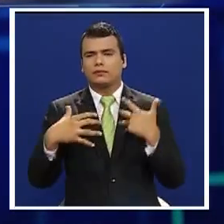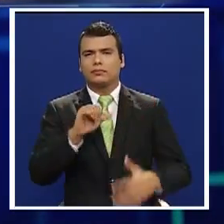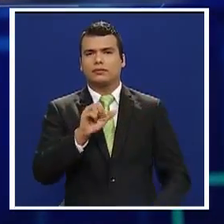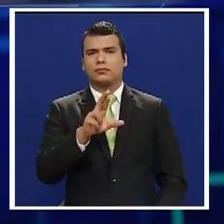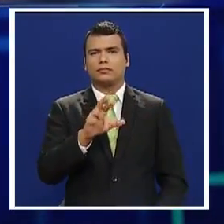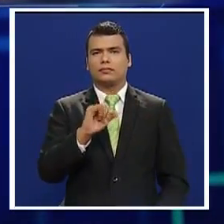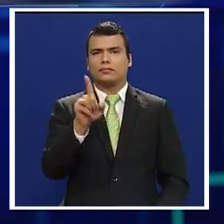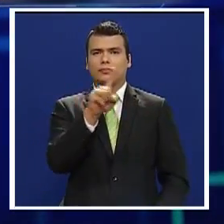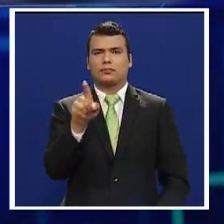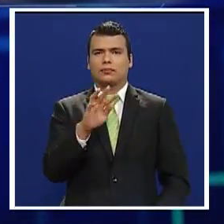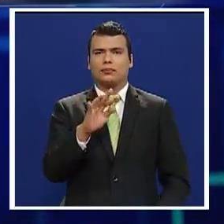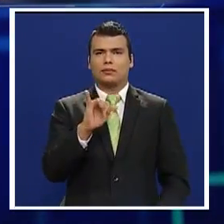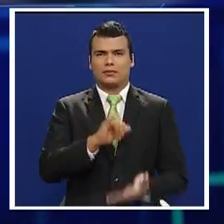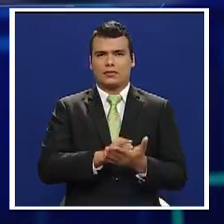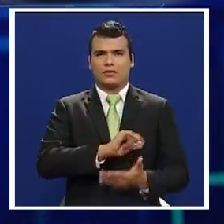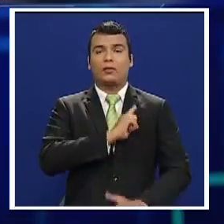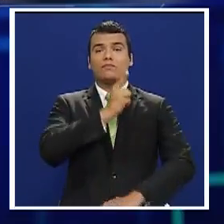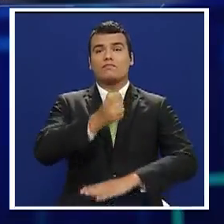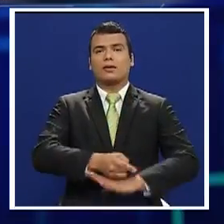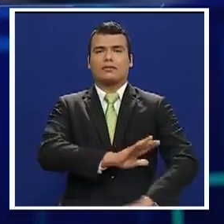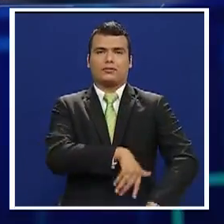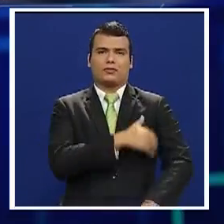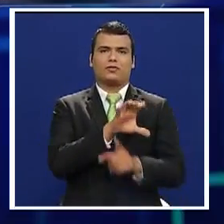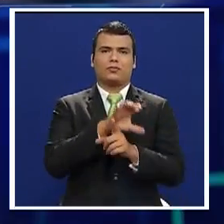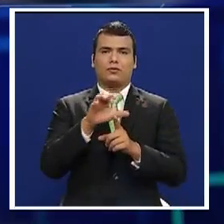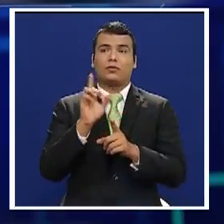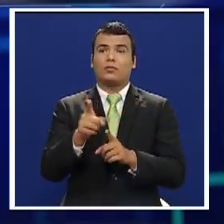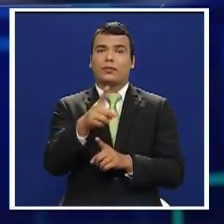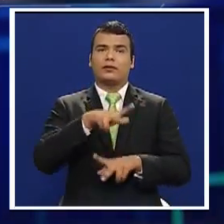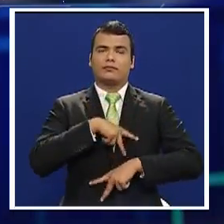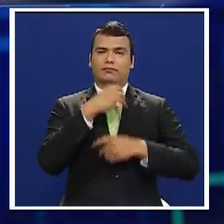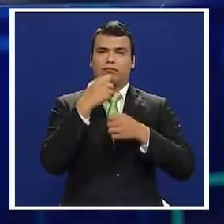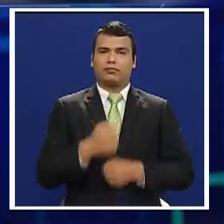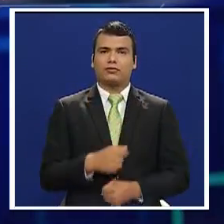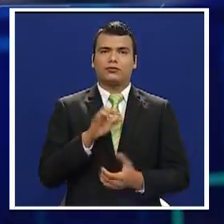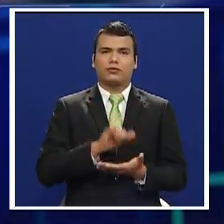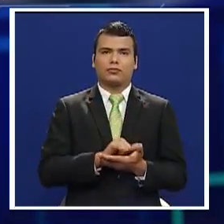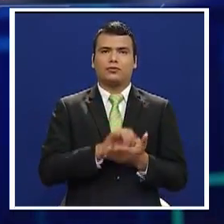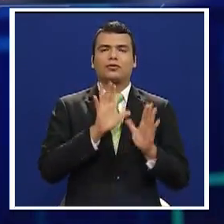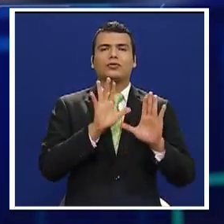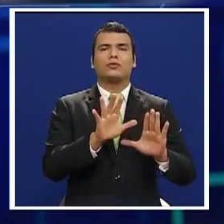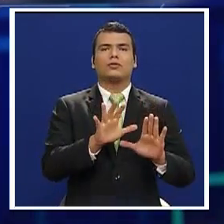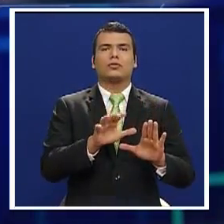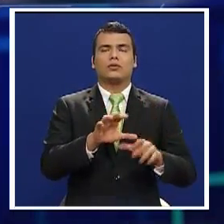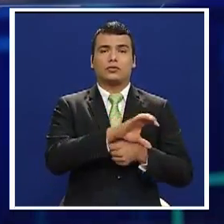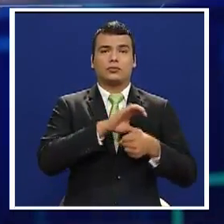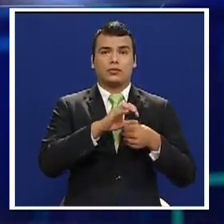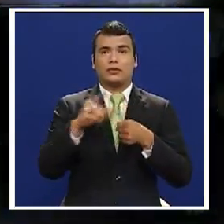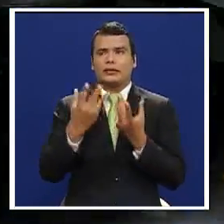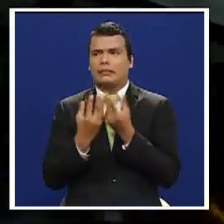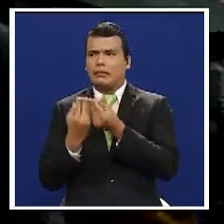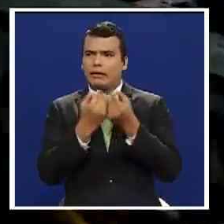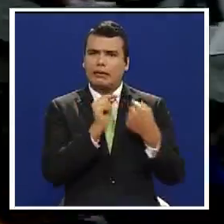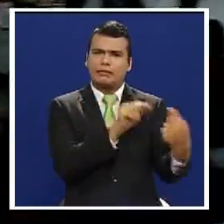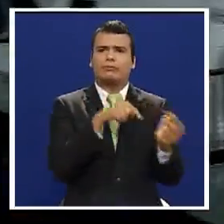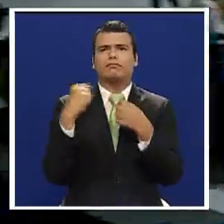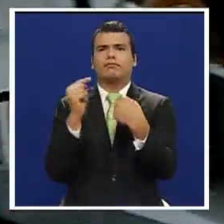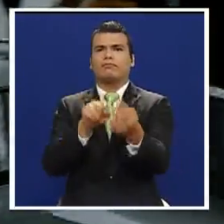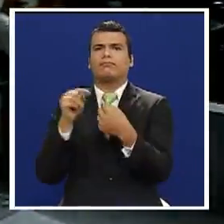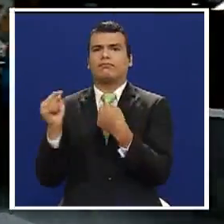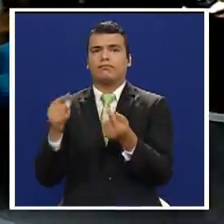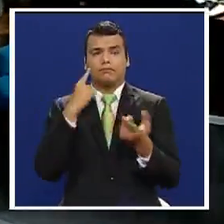en la Asamblea del Valle. Una vez aprobado deberá pasar a plenaria para su etapa definitiva de discusión y finalmente será la gobernadora Dilian Francisca Toro quien